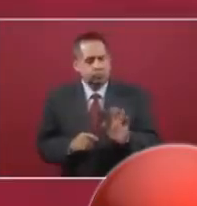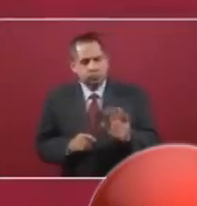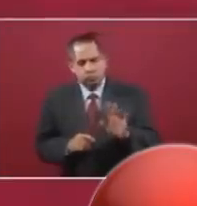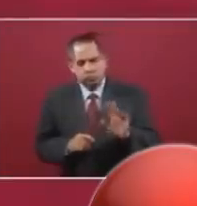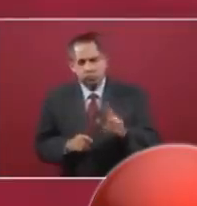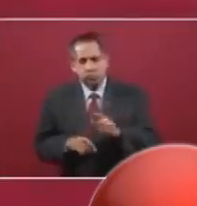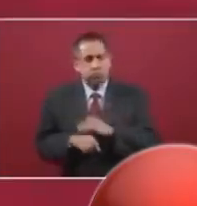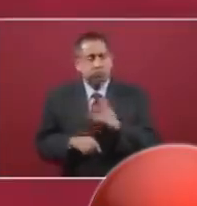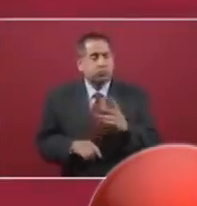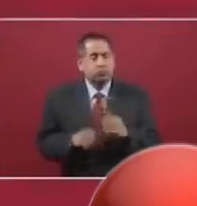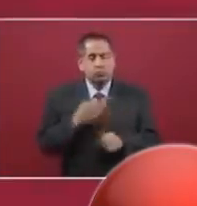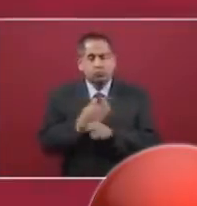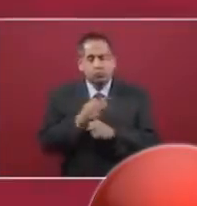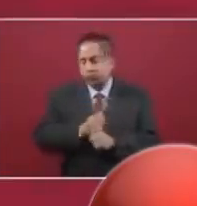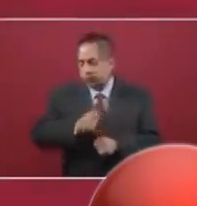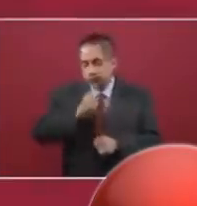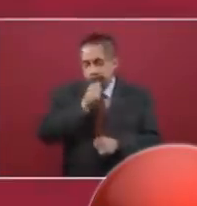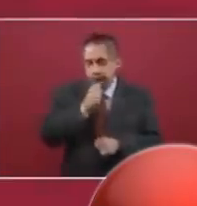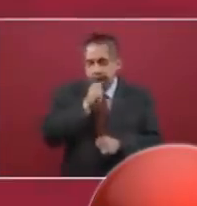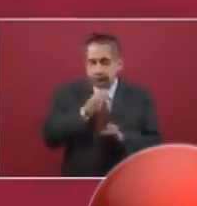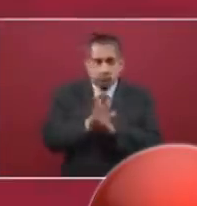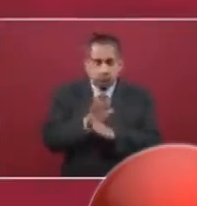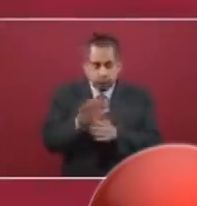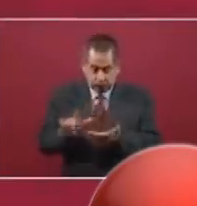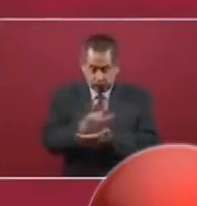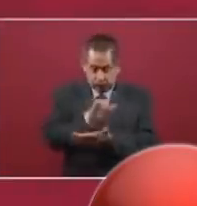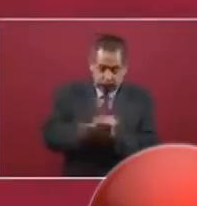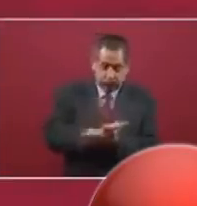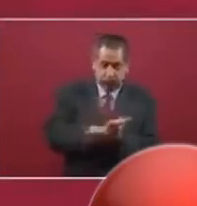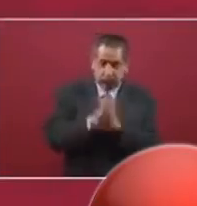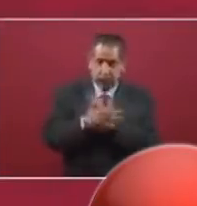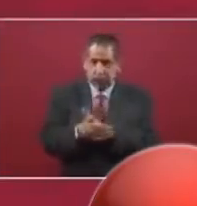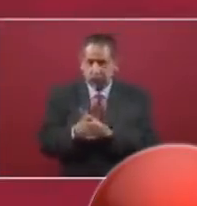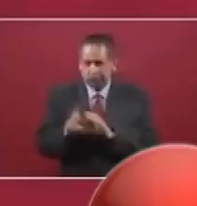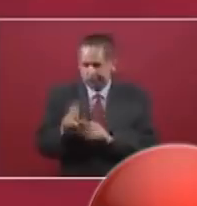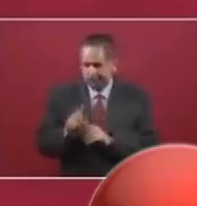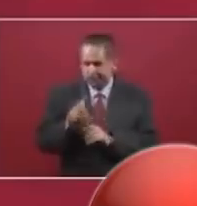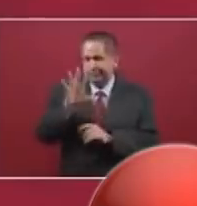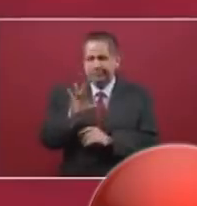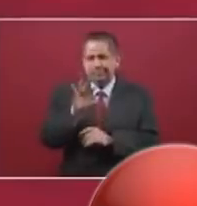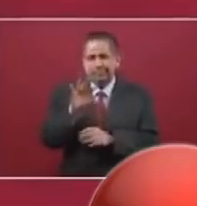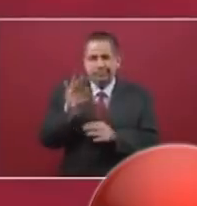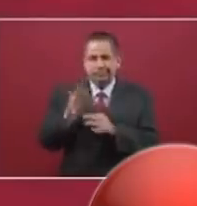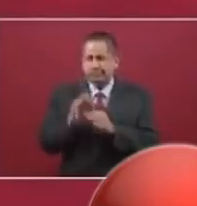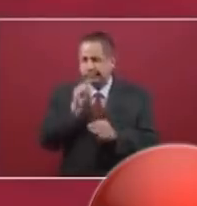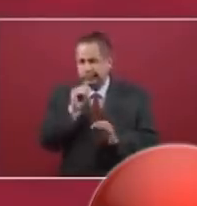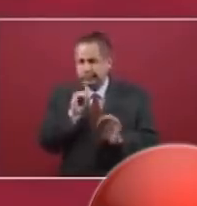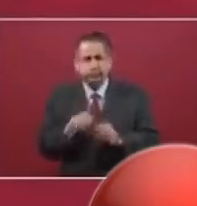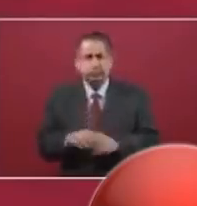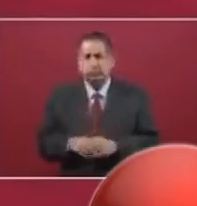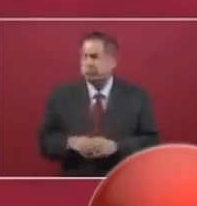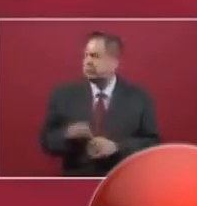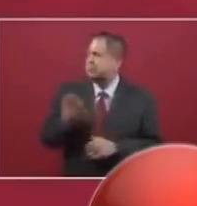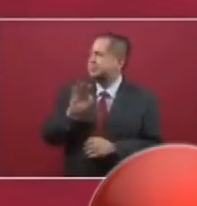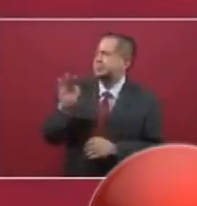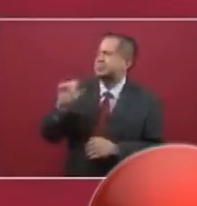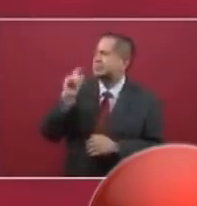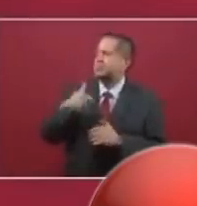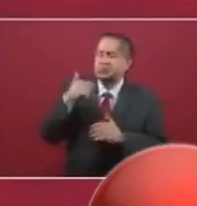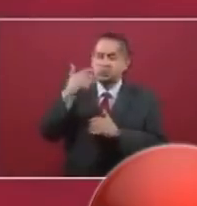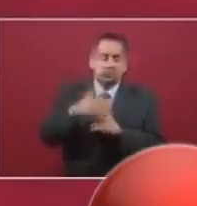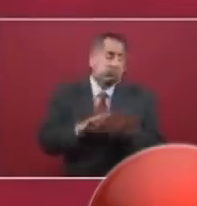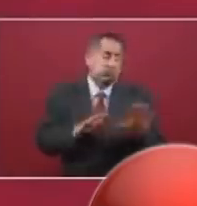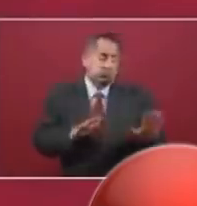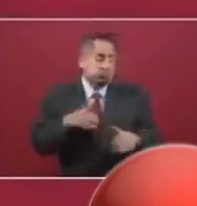No, porque no tenemos todavía la reforma al 35. ¿Alguna fecha prevista?